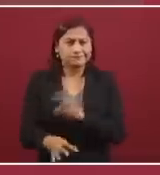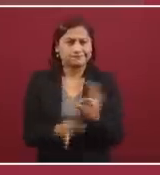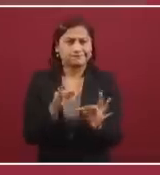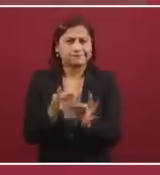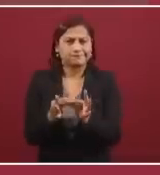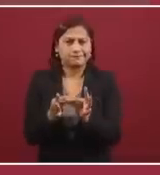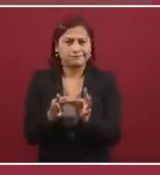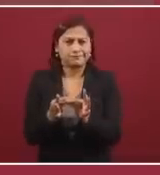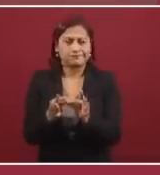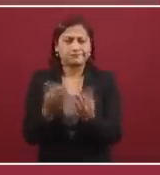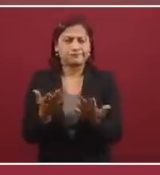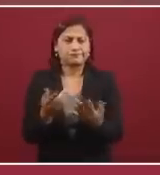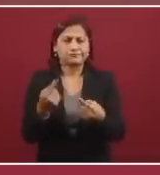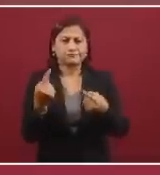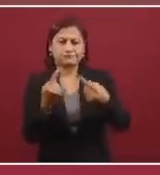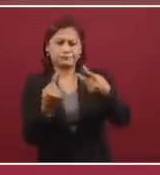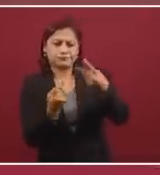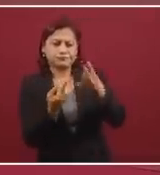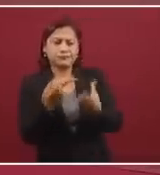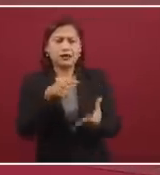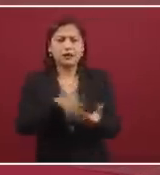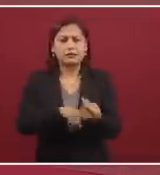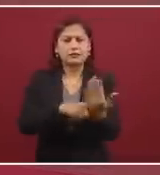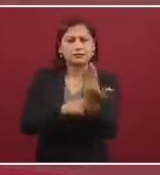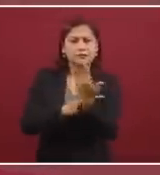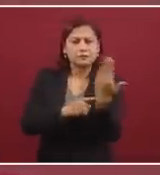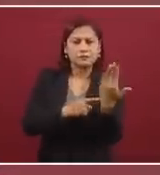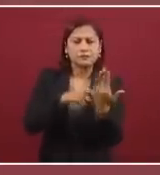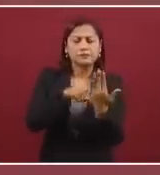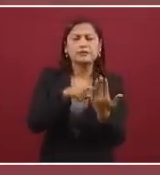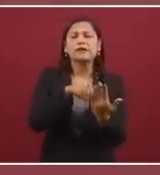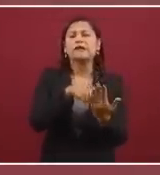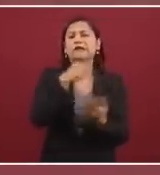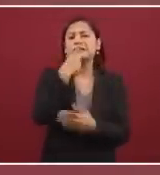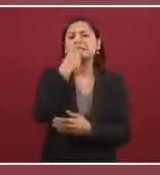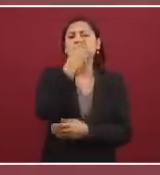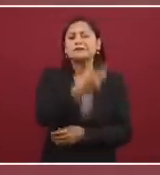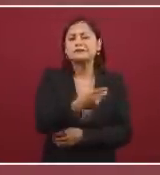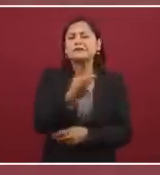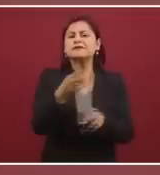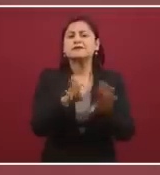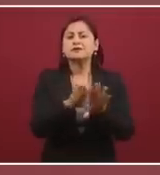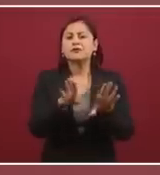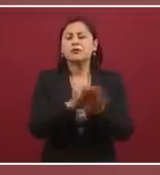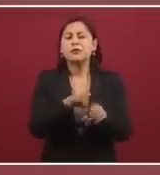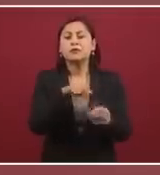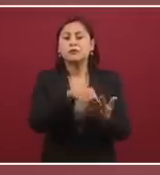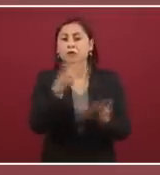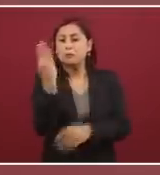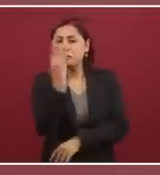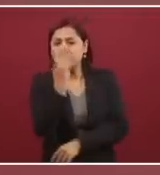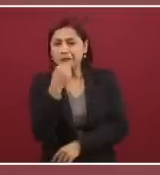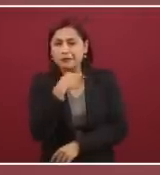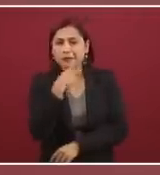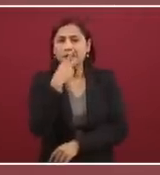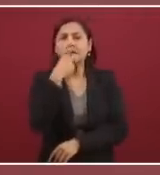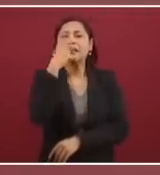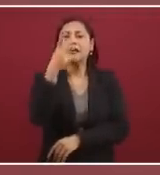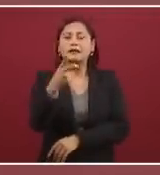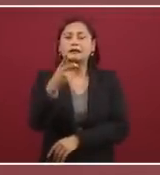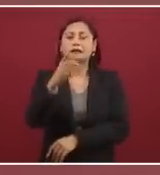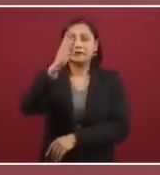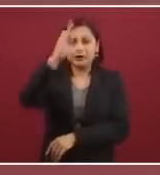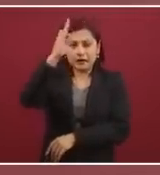por los evangelios con los mandamientos como estar rechazando a seres